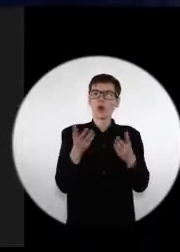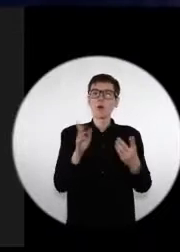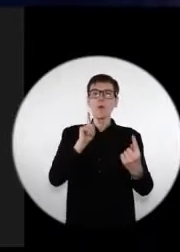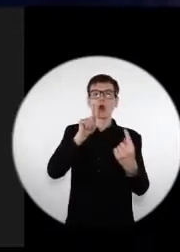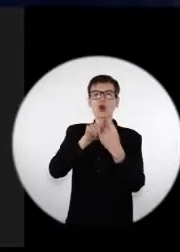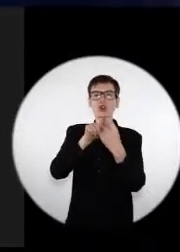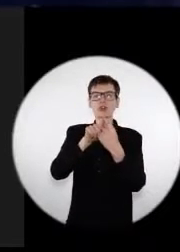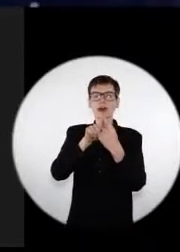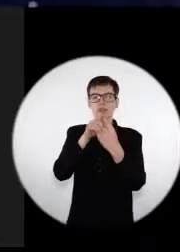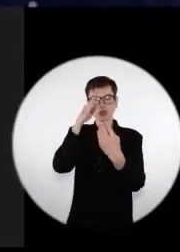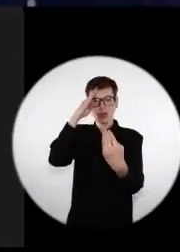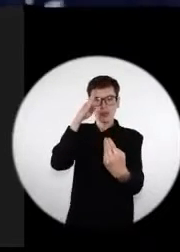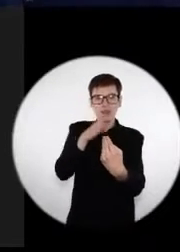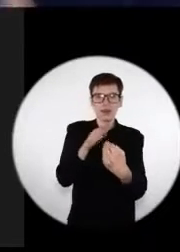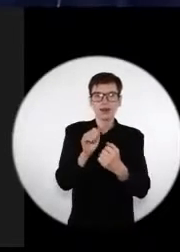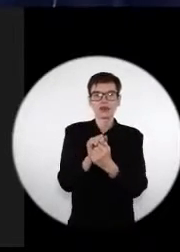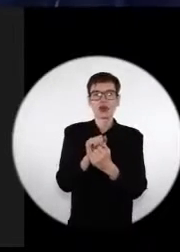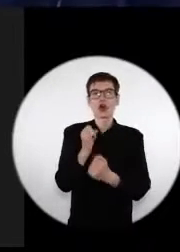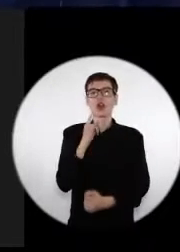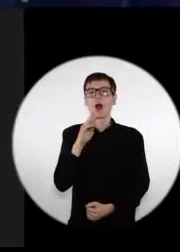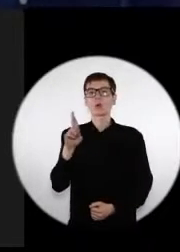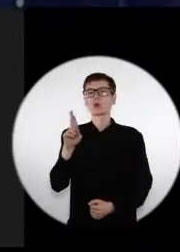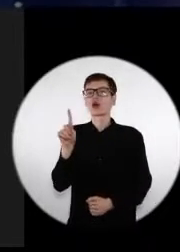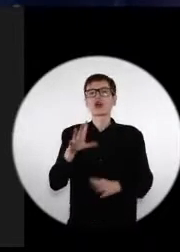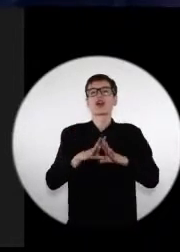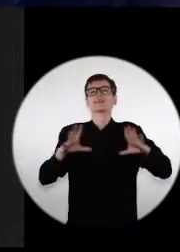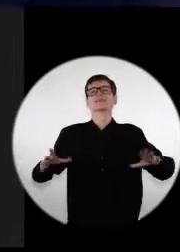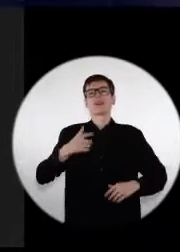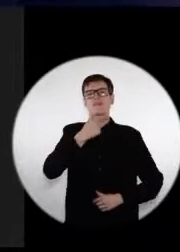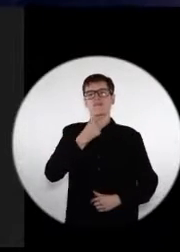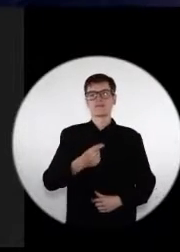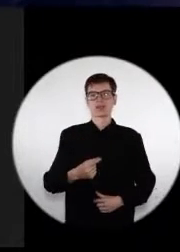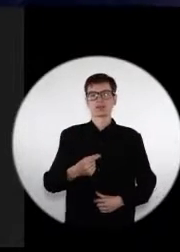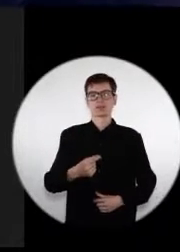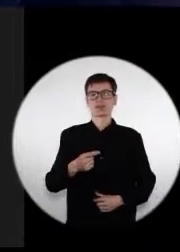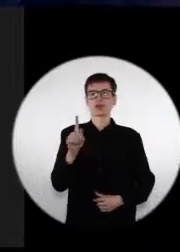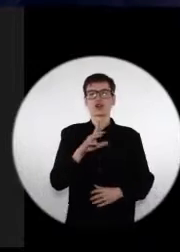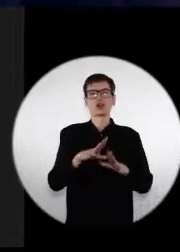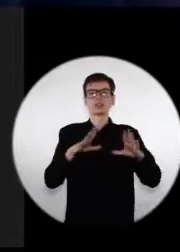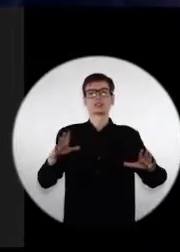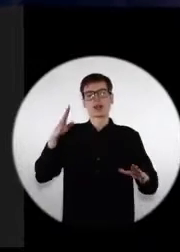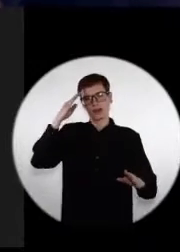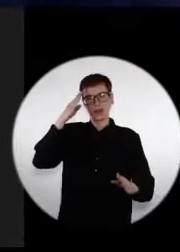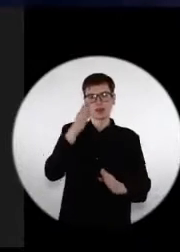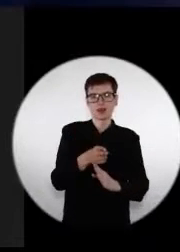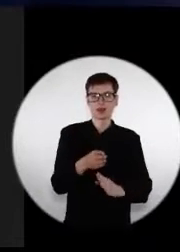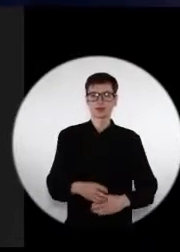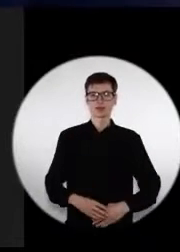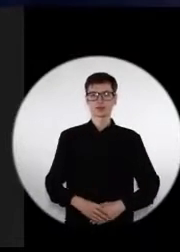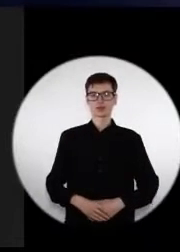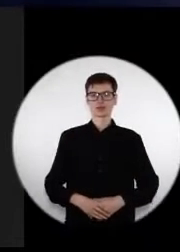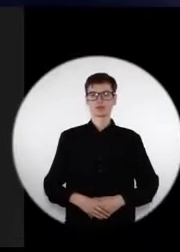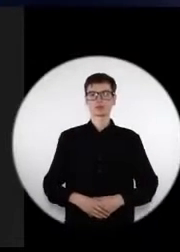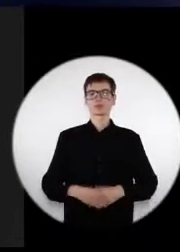traductores que interpretan ha pasado por tantas manos que pensar así como que el contacto directo con el autor